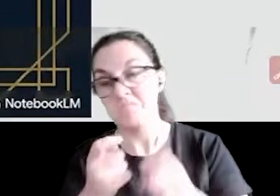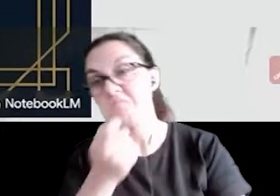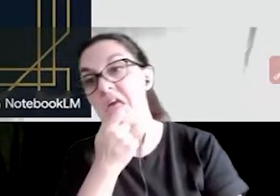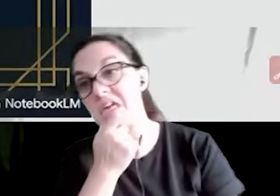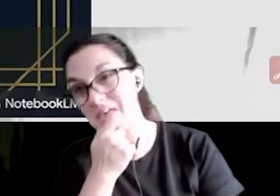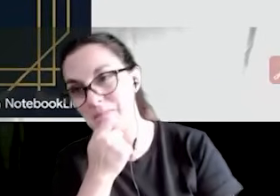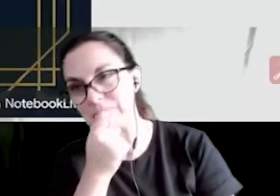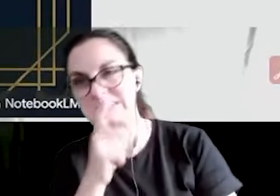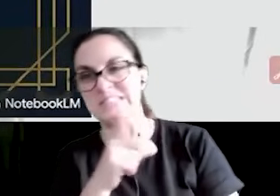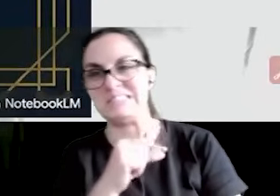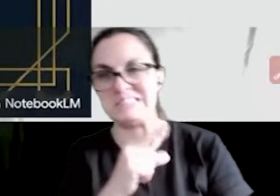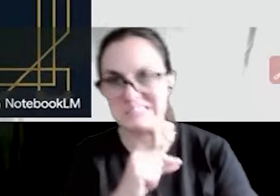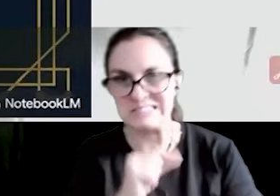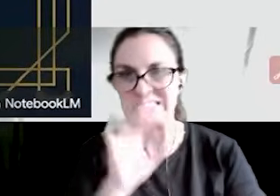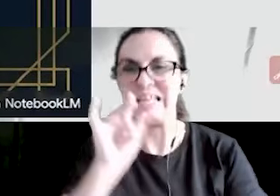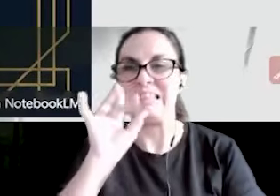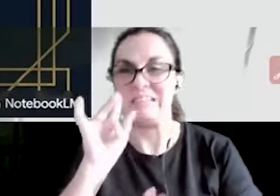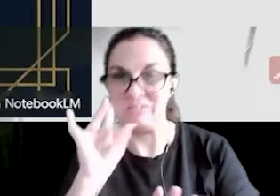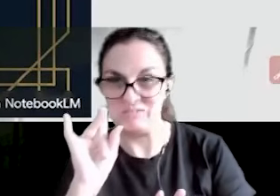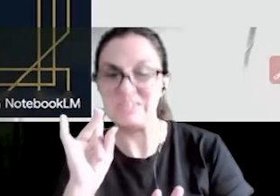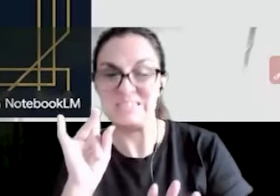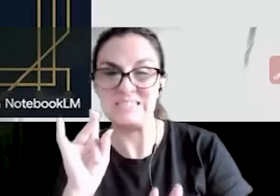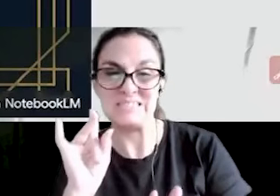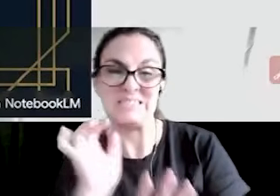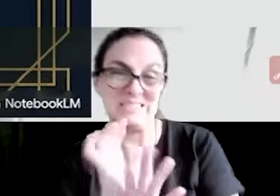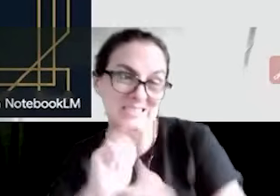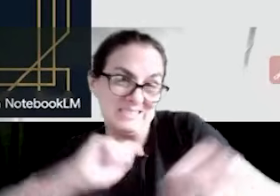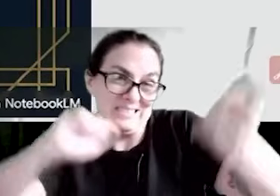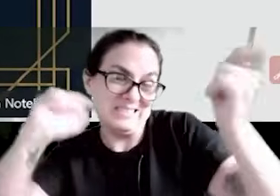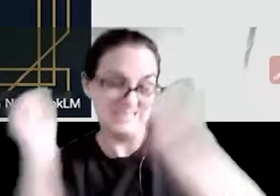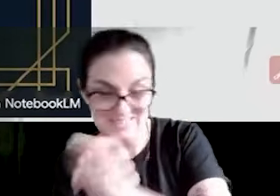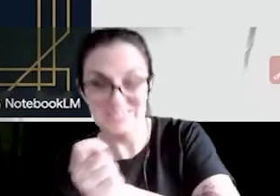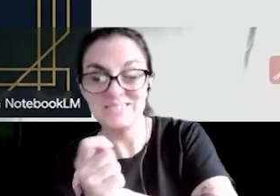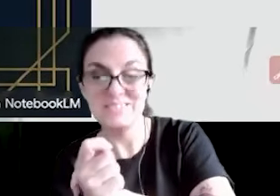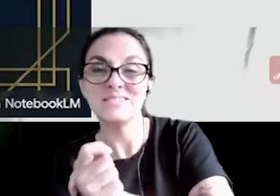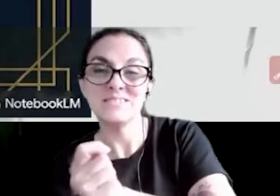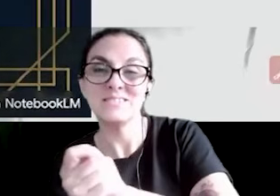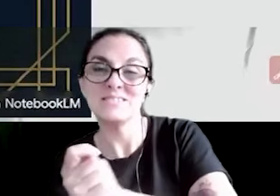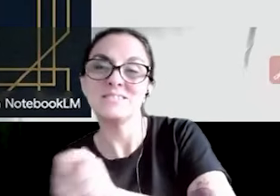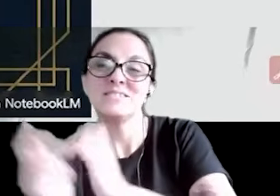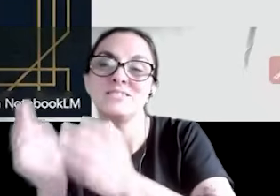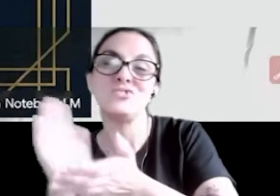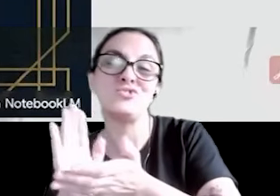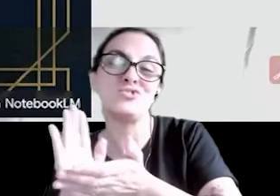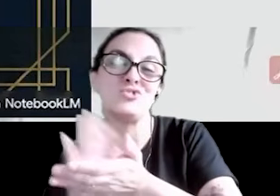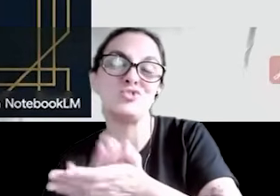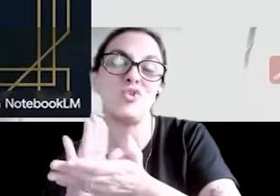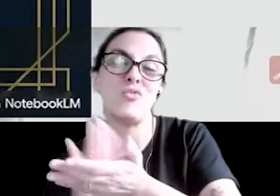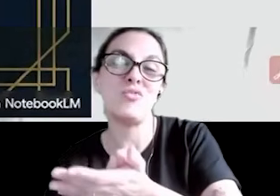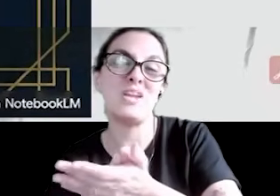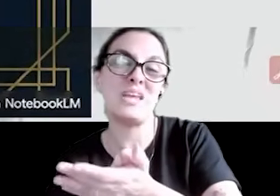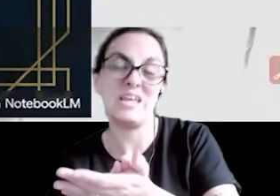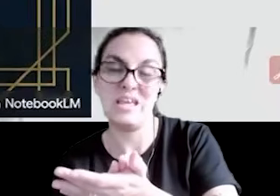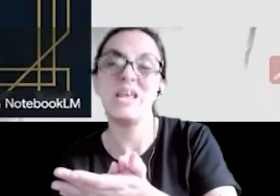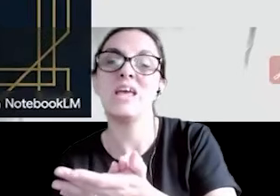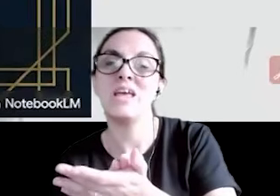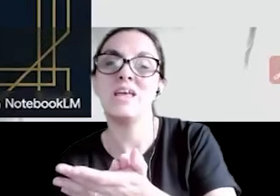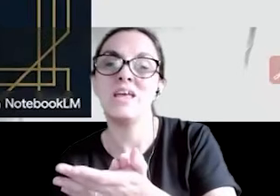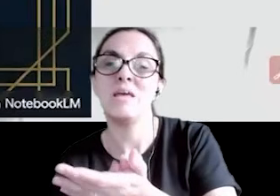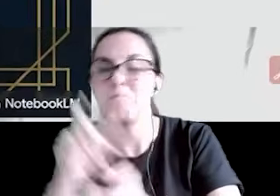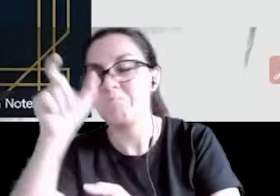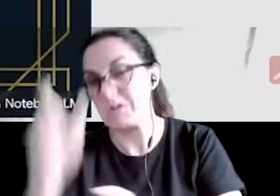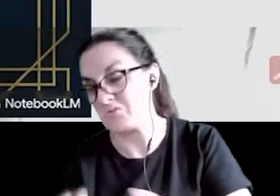novedosas que nos paran en un nuevo escenario respecto a esto que va a ser la conducta del